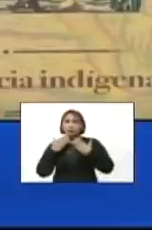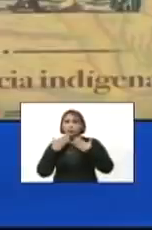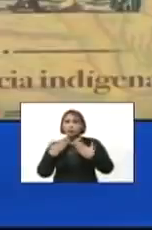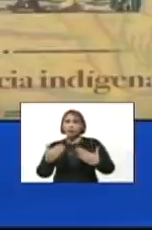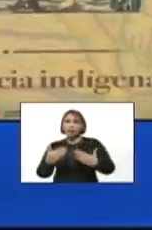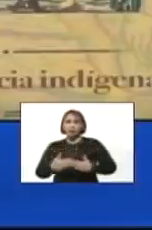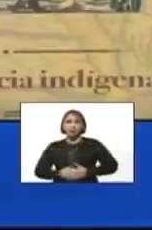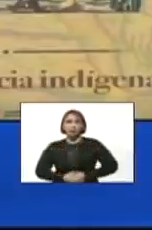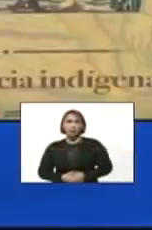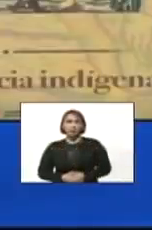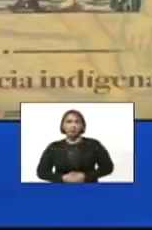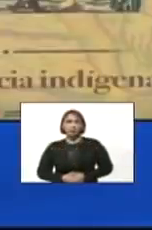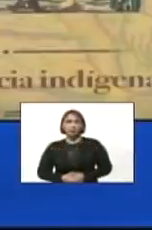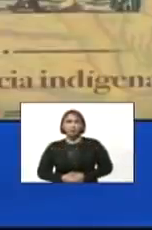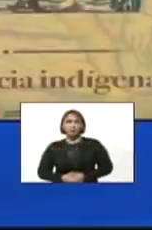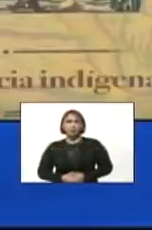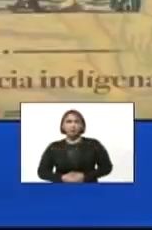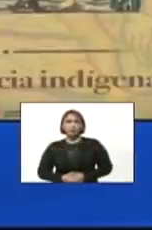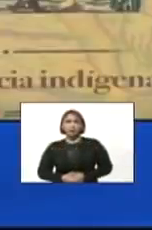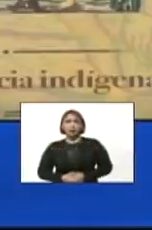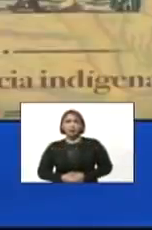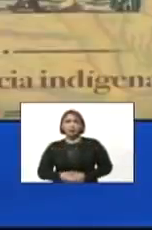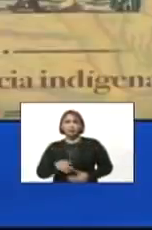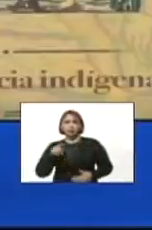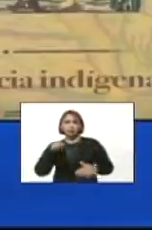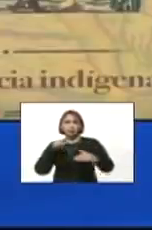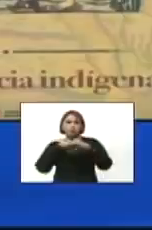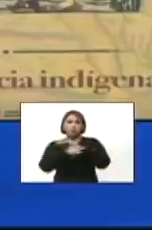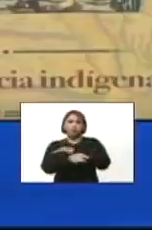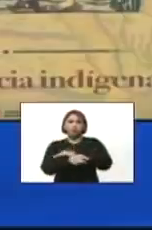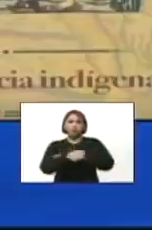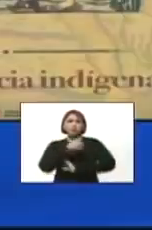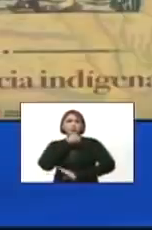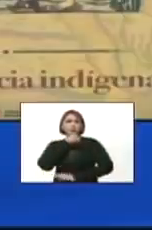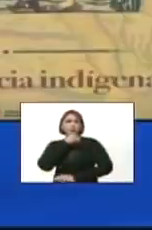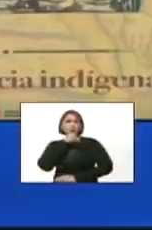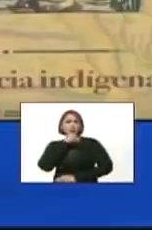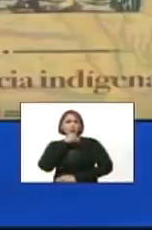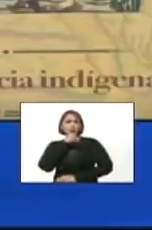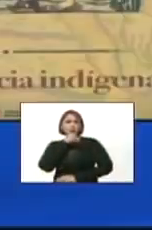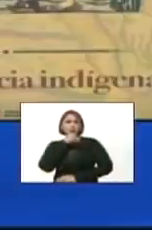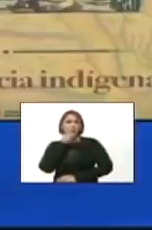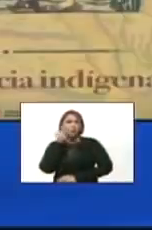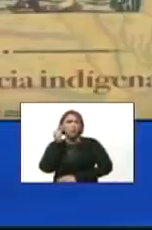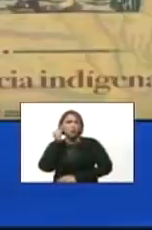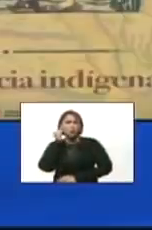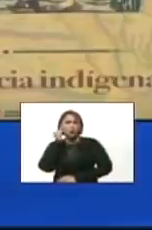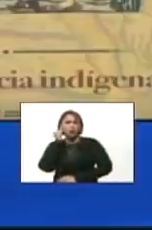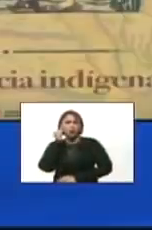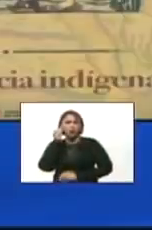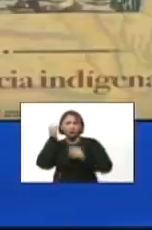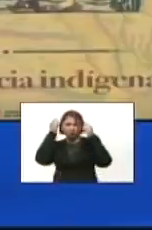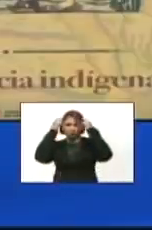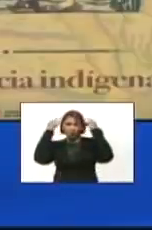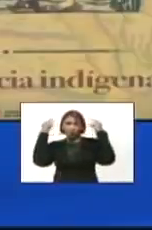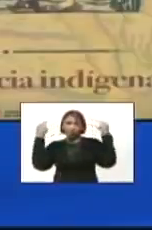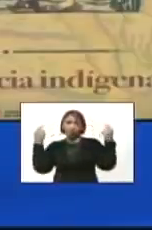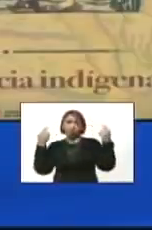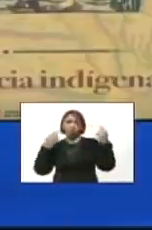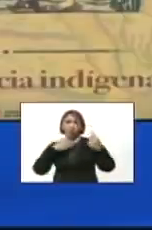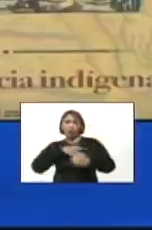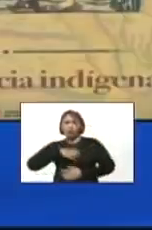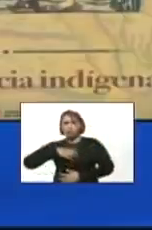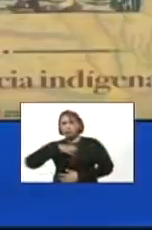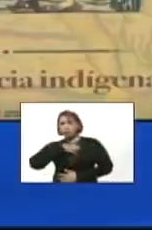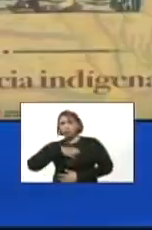Gracias, gracias. De pronto entra en la escena una anciana, desgreñada y presa de una